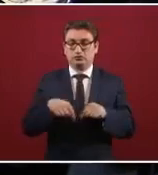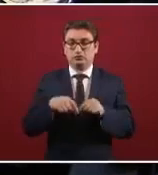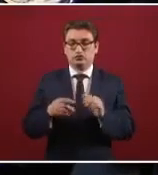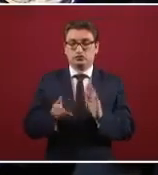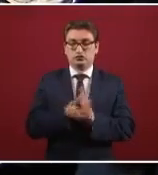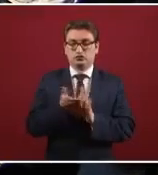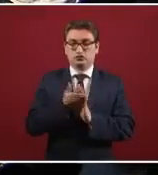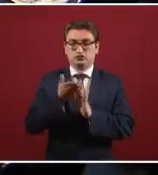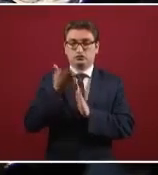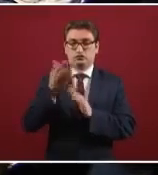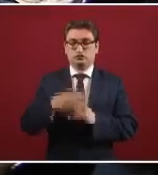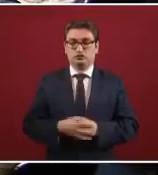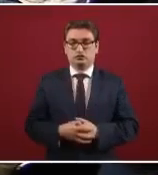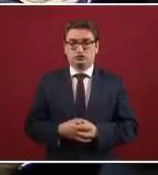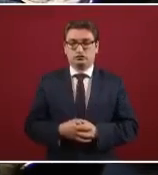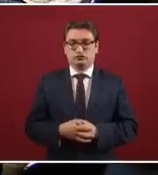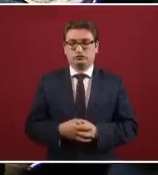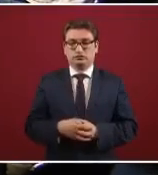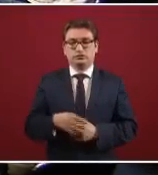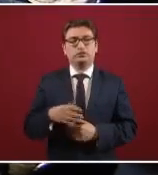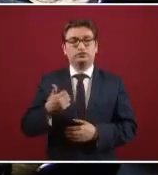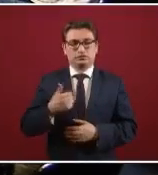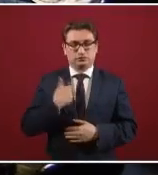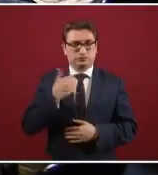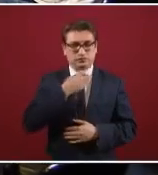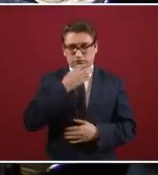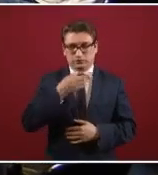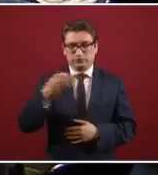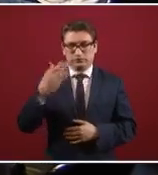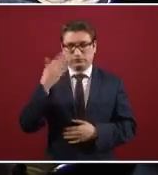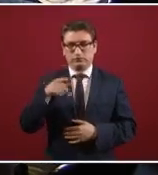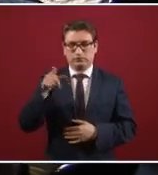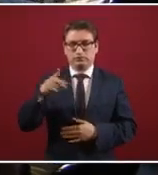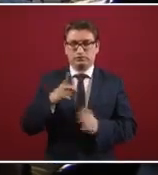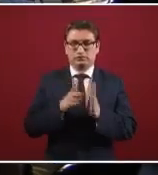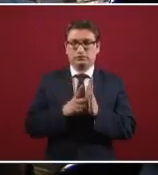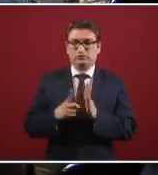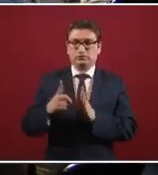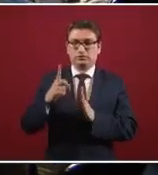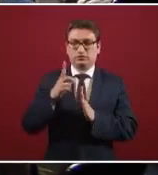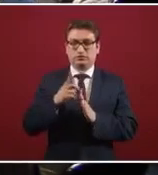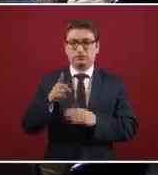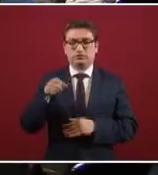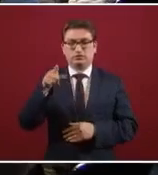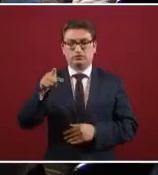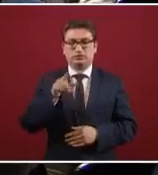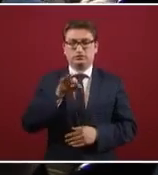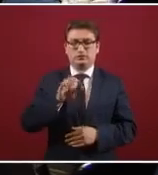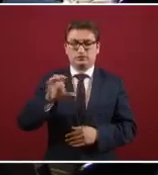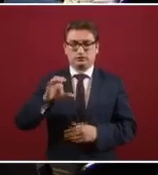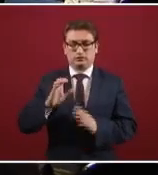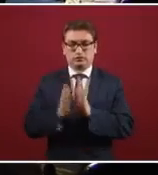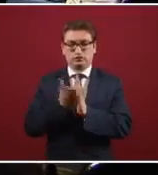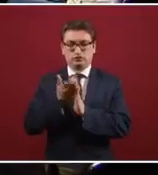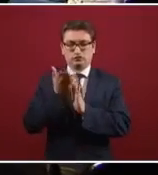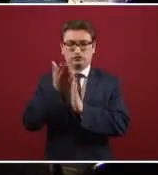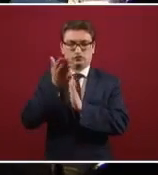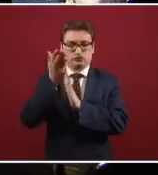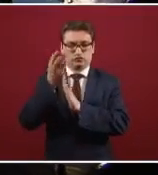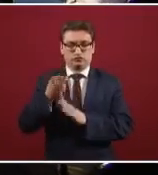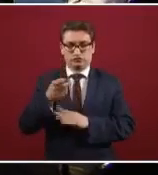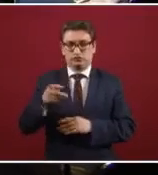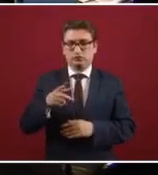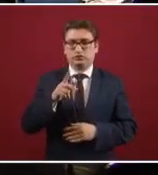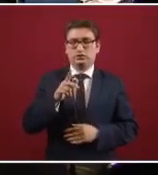que aprovecho para adelantar que el departamento que construyó calderón y que mantuvo